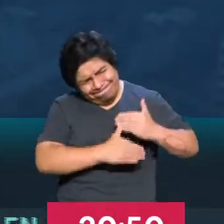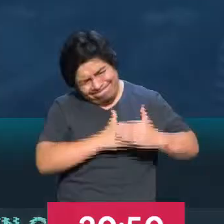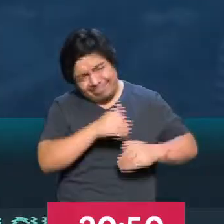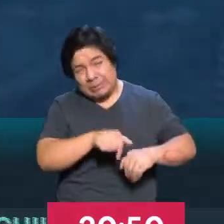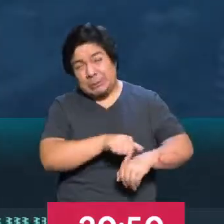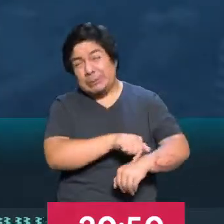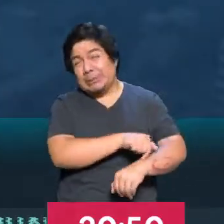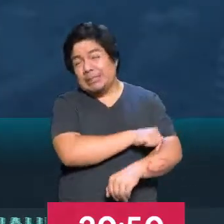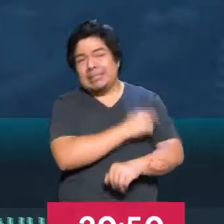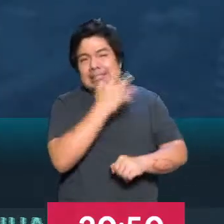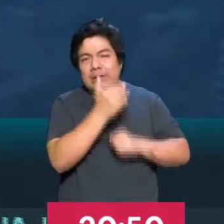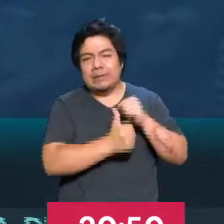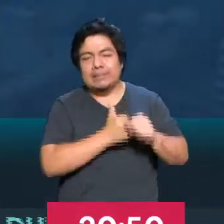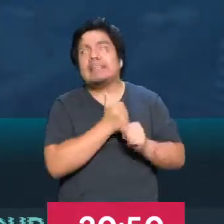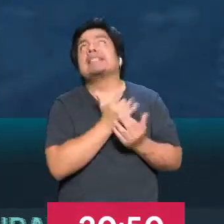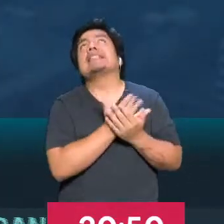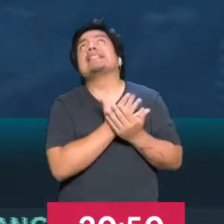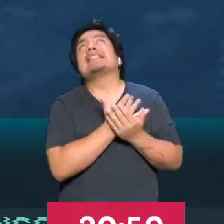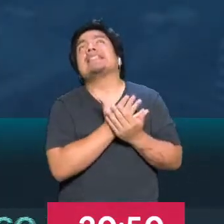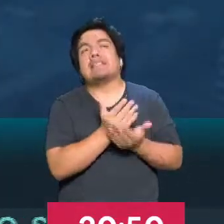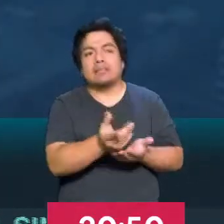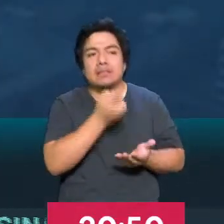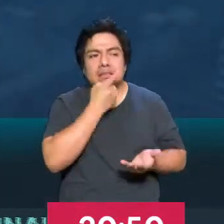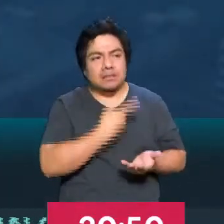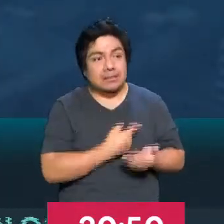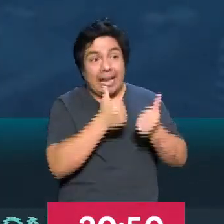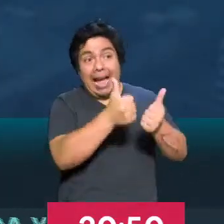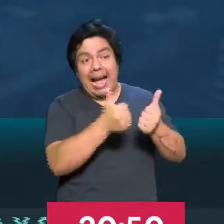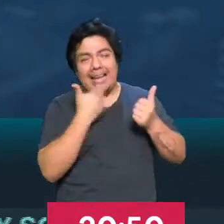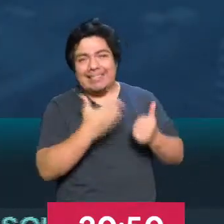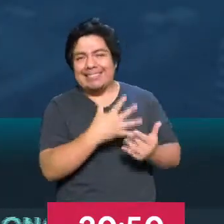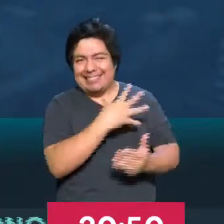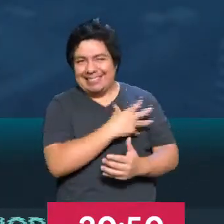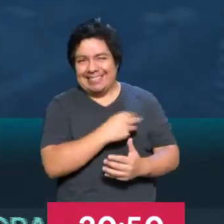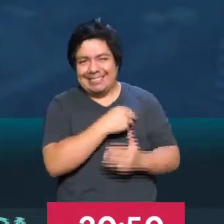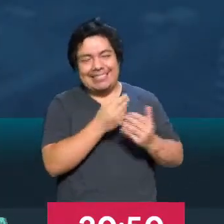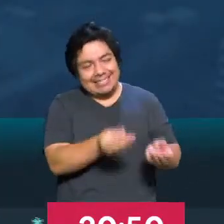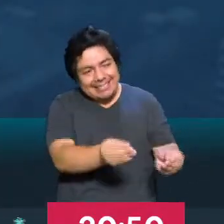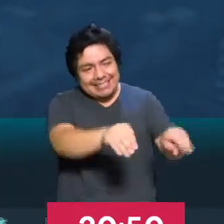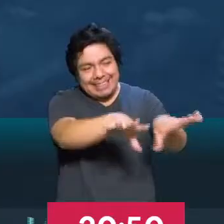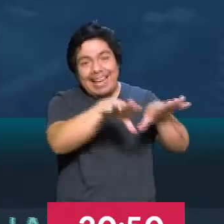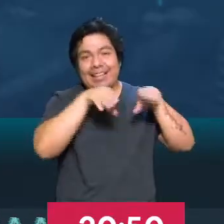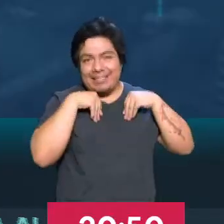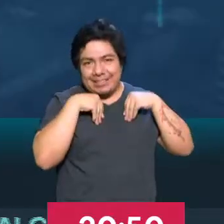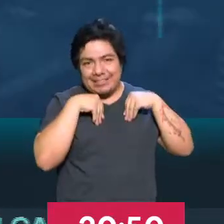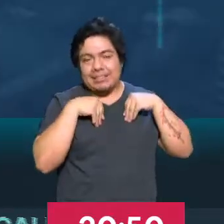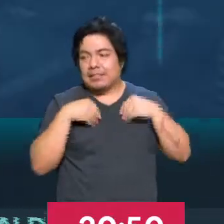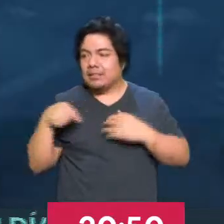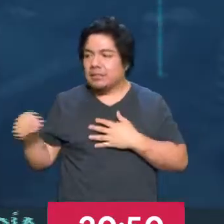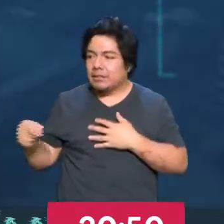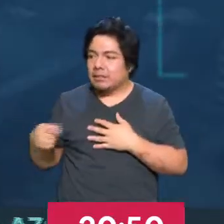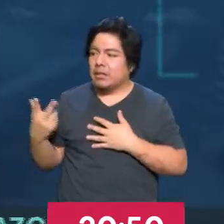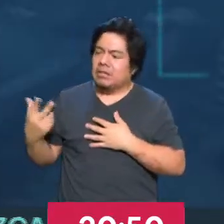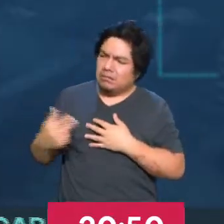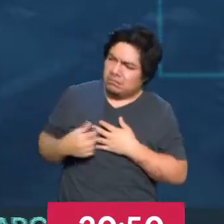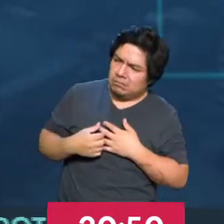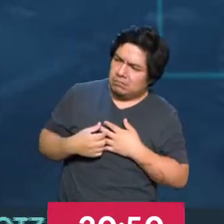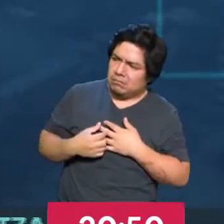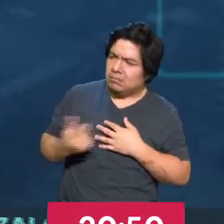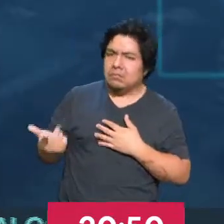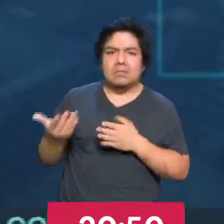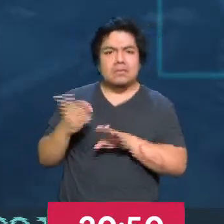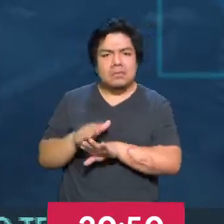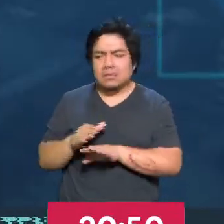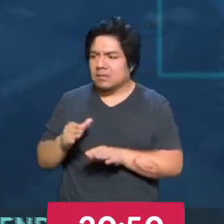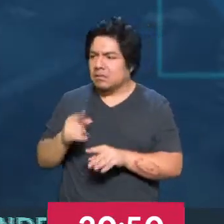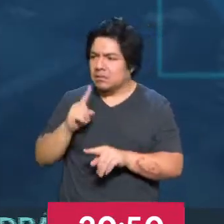que llevaba 4 años esperándolo, cuando me dicen que ya había este niño para mí, pues es que empiezan las excepciones. Empiezan a